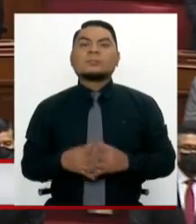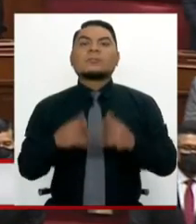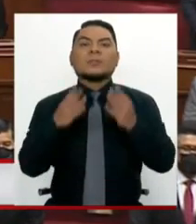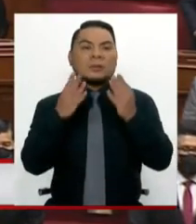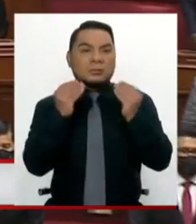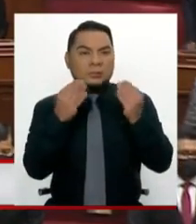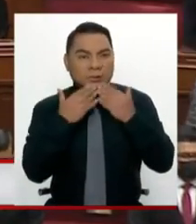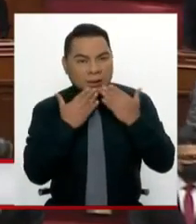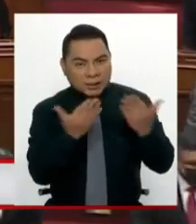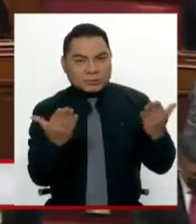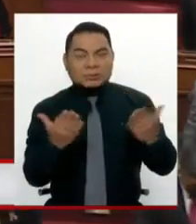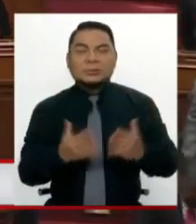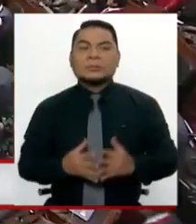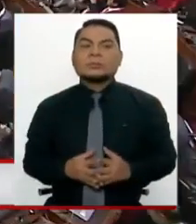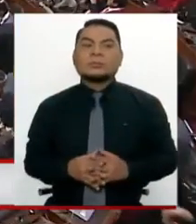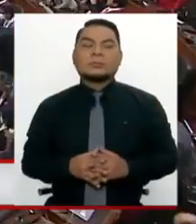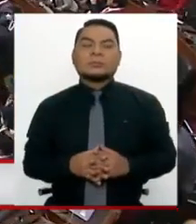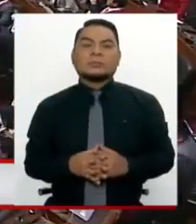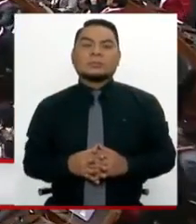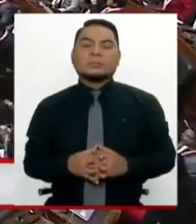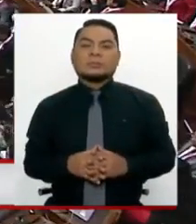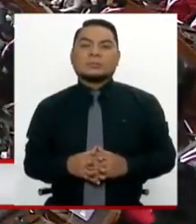Muchas gracias.